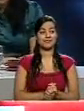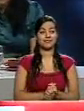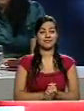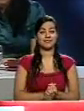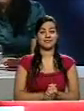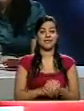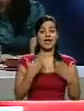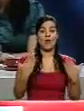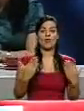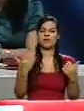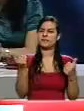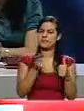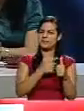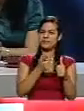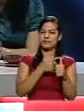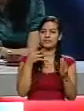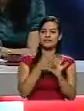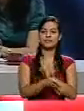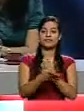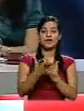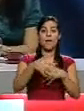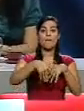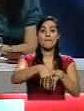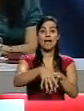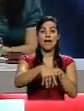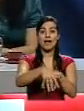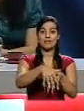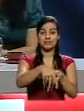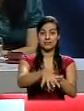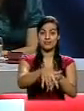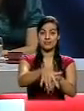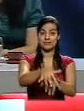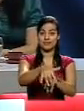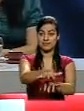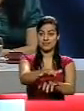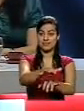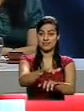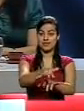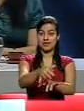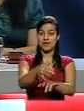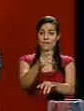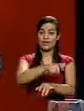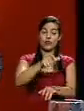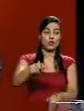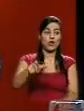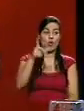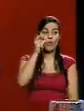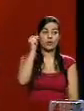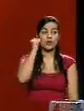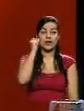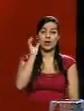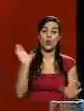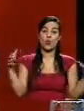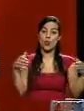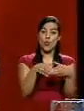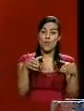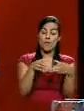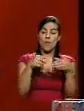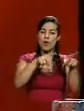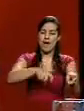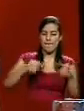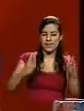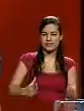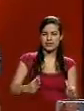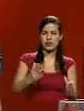Vamos a ver, aquí tenemos lo que fue la marcha que hicieron los compañeros y compañeras del Frente Campesino